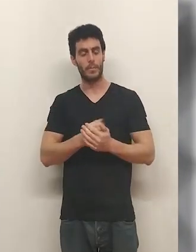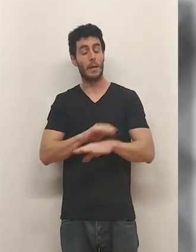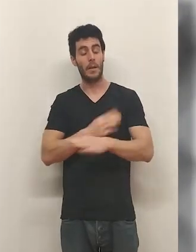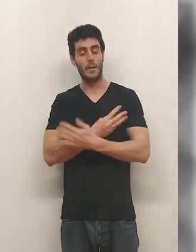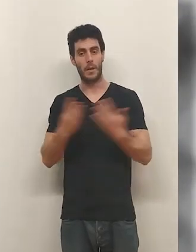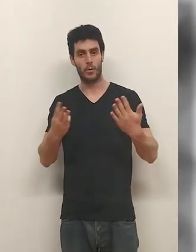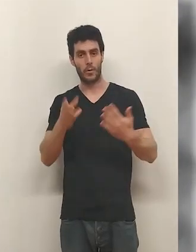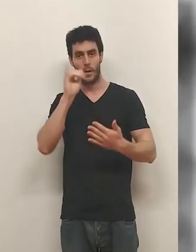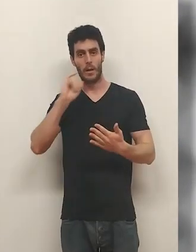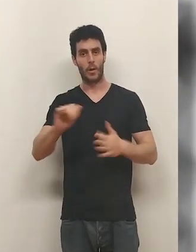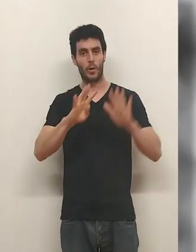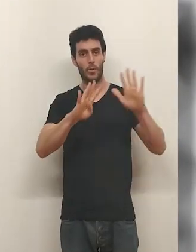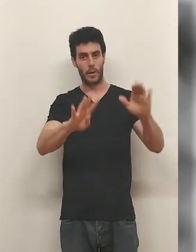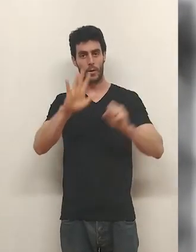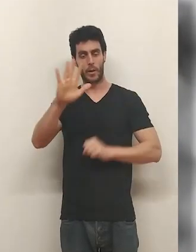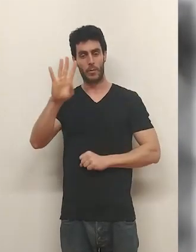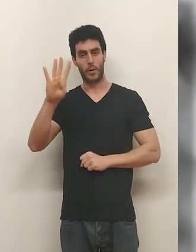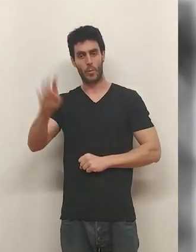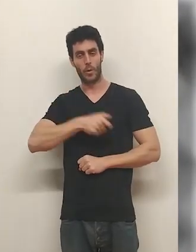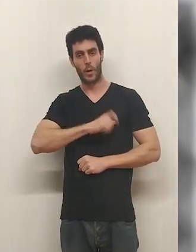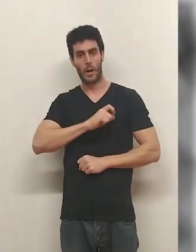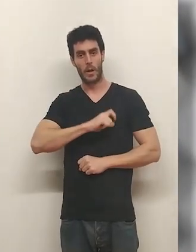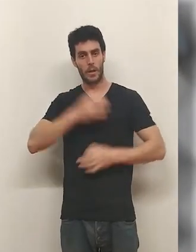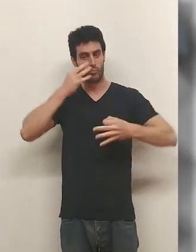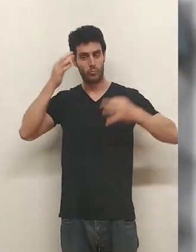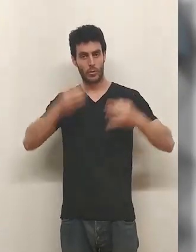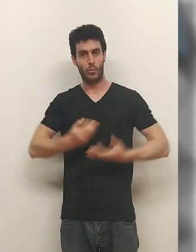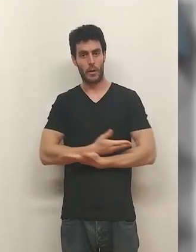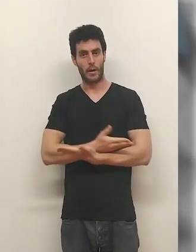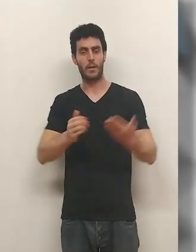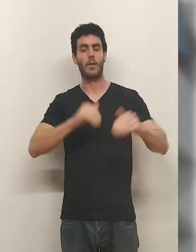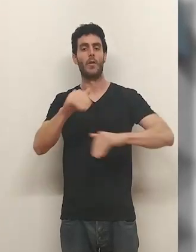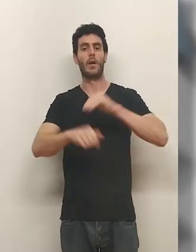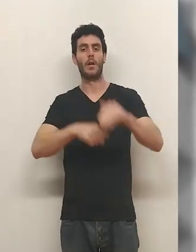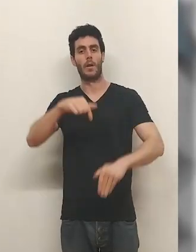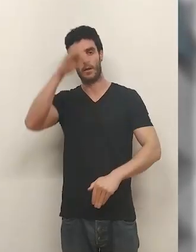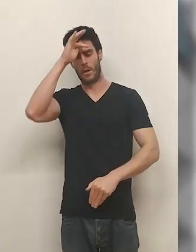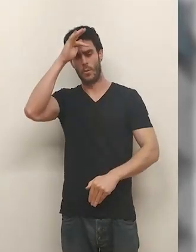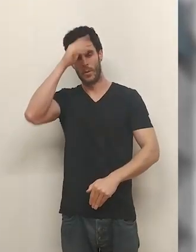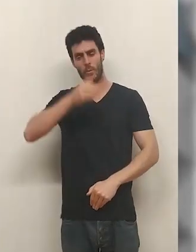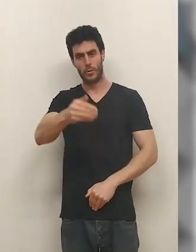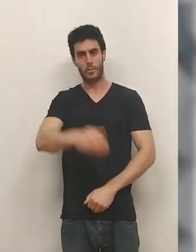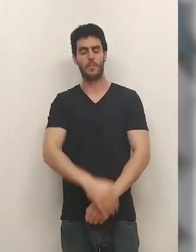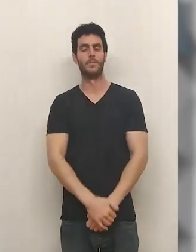total en La Rioja habrá 954 agentes garantizando la seguridad en las elecciones de este domingo.